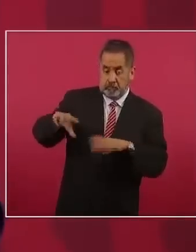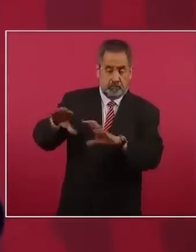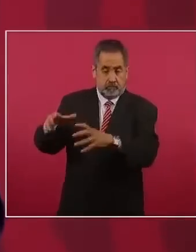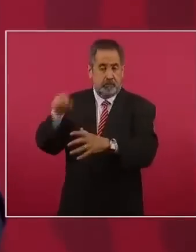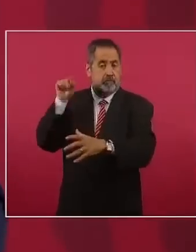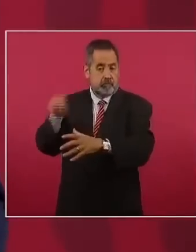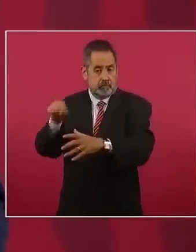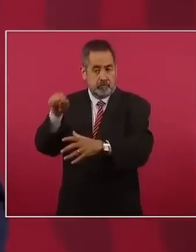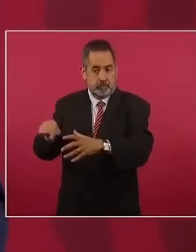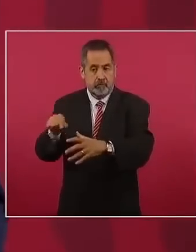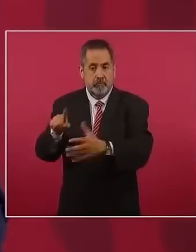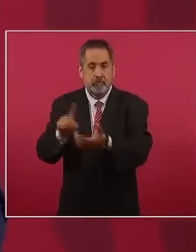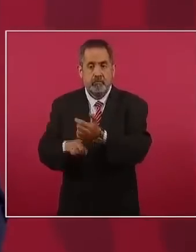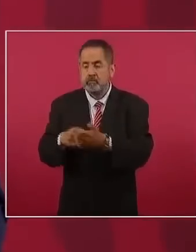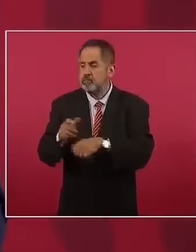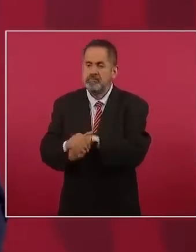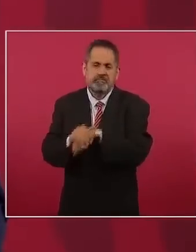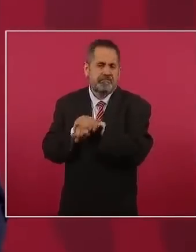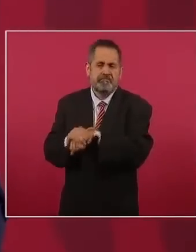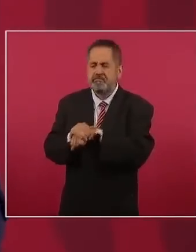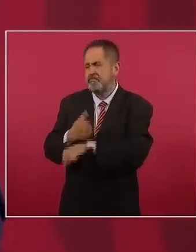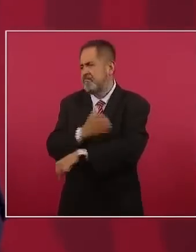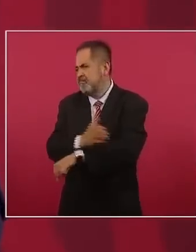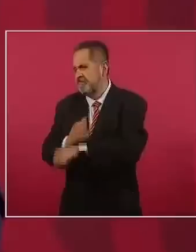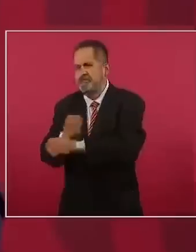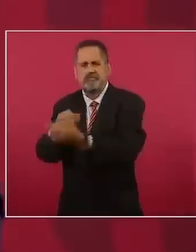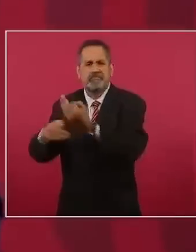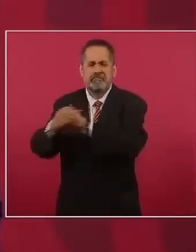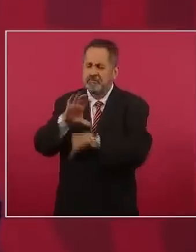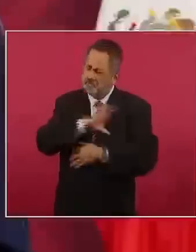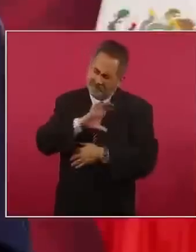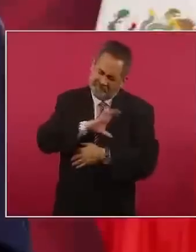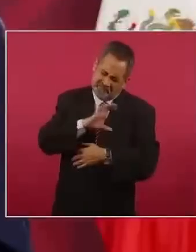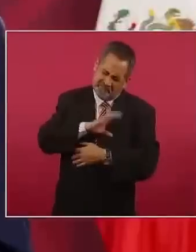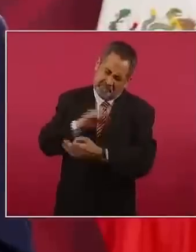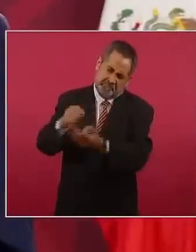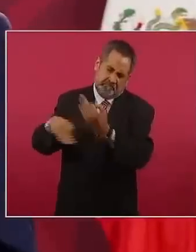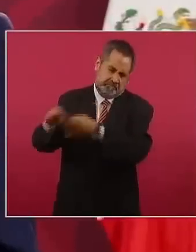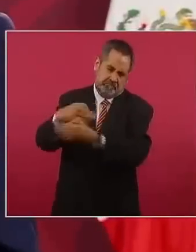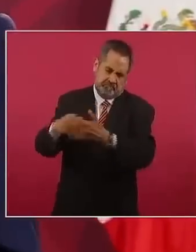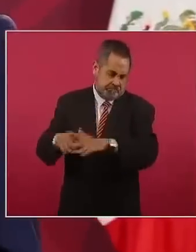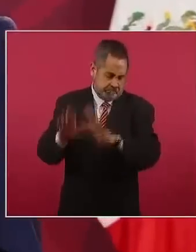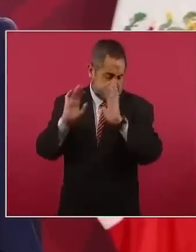son mis amigos, compañeros, los quiero mucho.